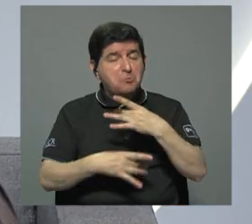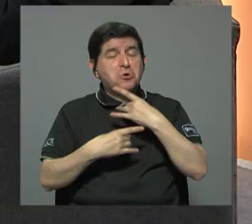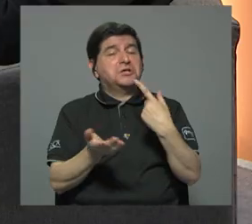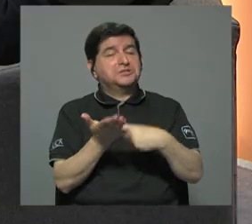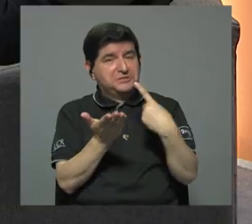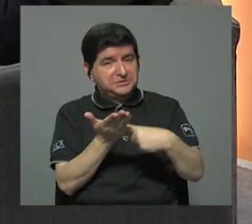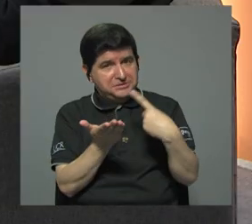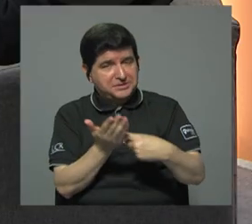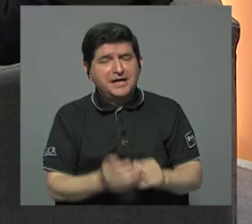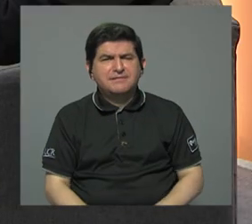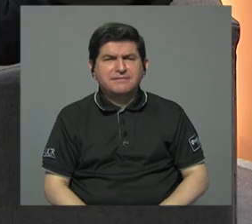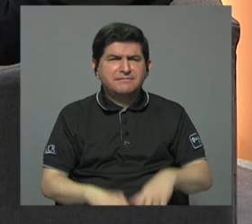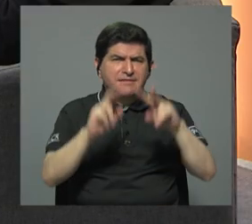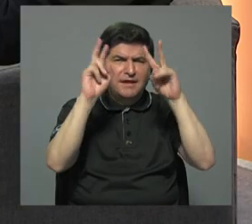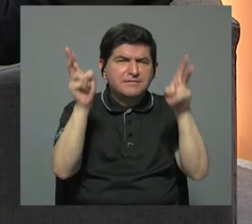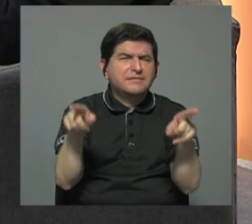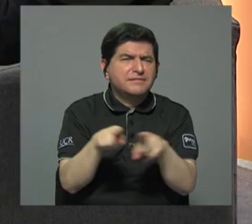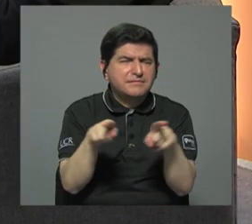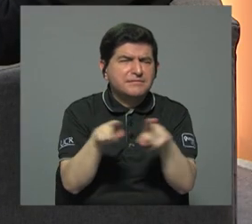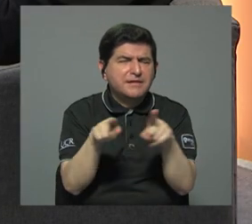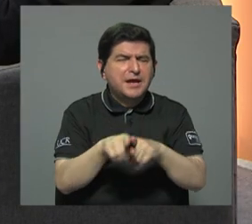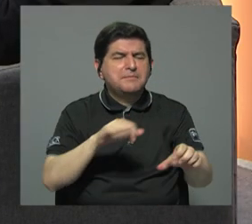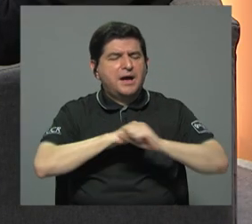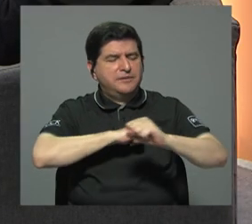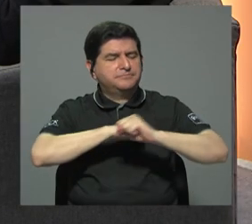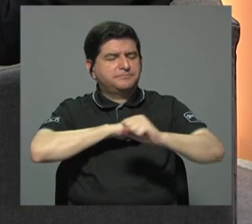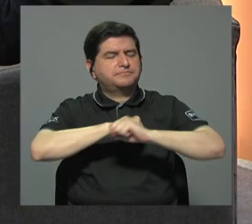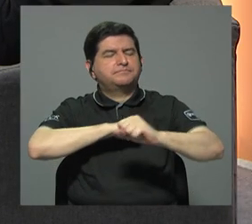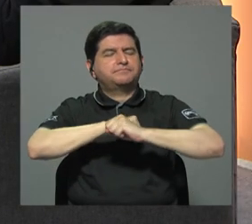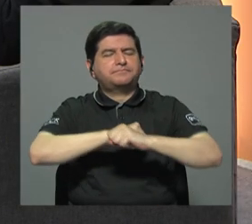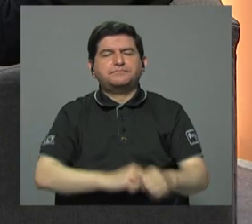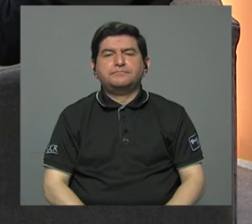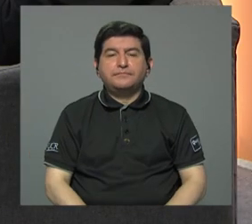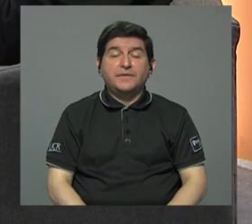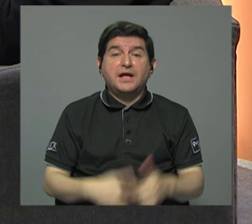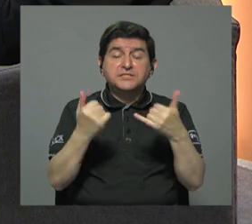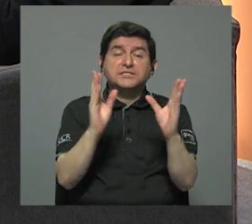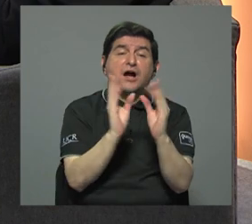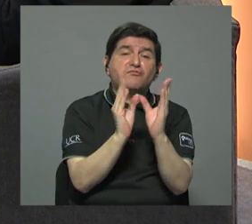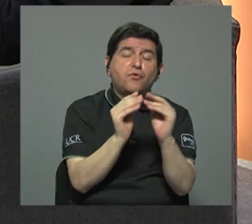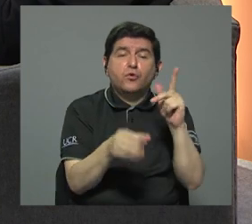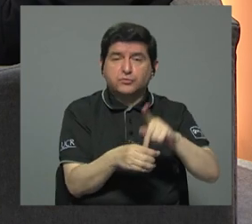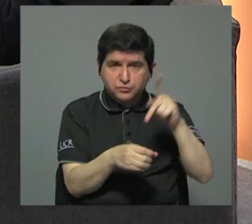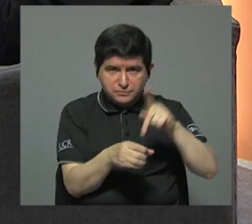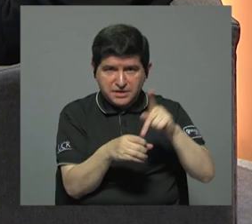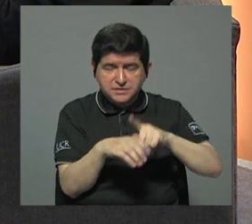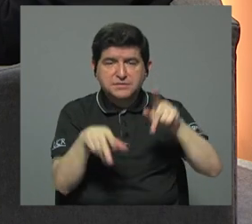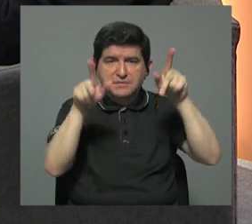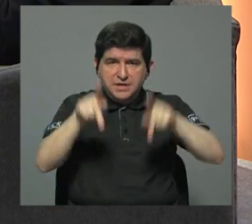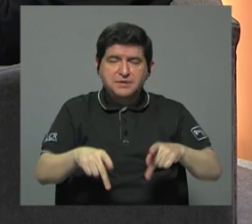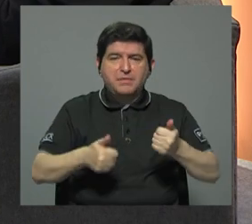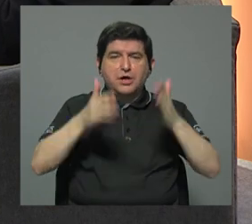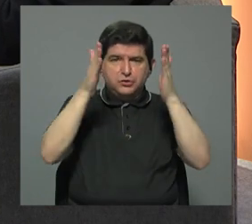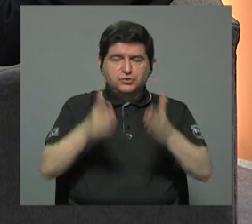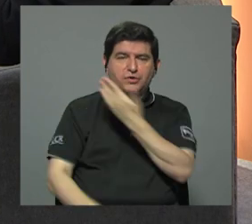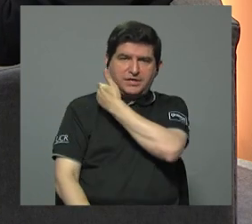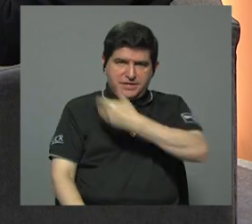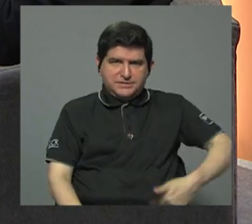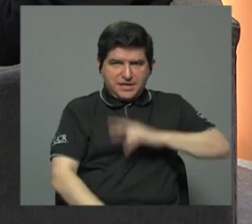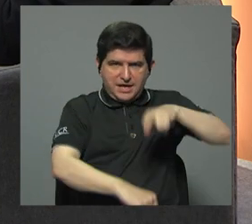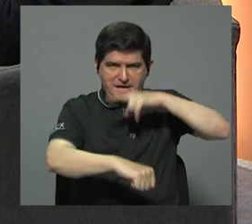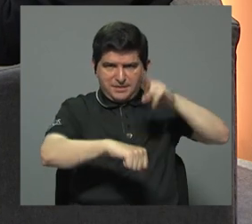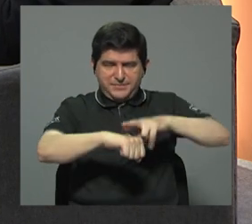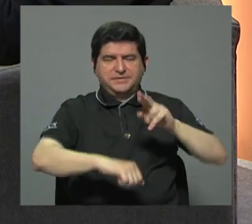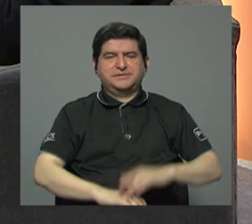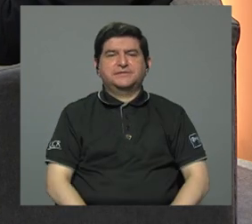Y uno de los temas que está también en campaña, sin duda alguna, porque han habido foros y han participado personas candidatas a la presidencia de la